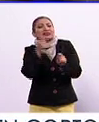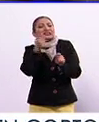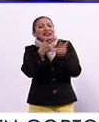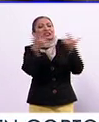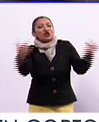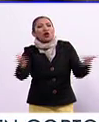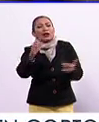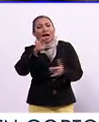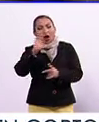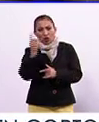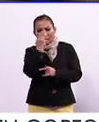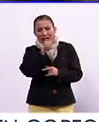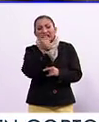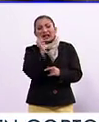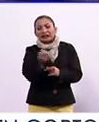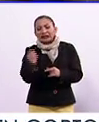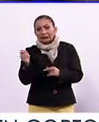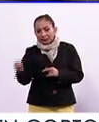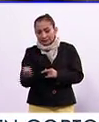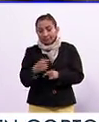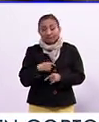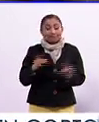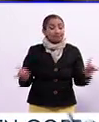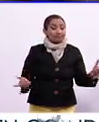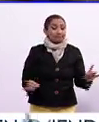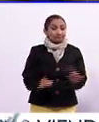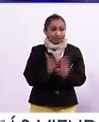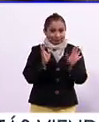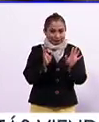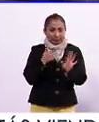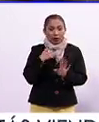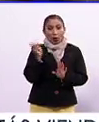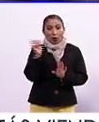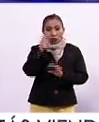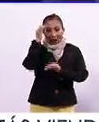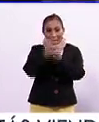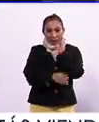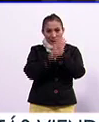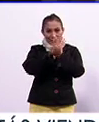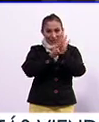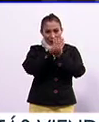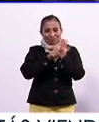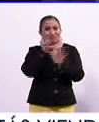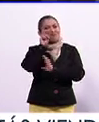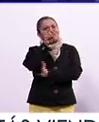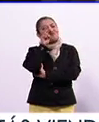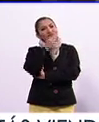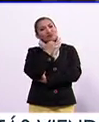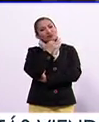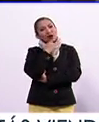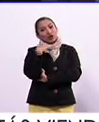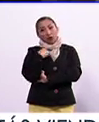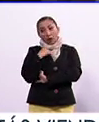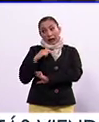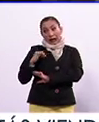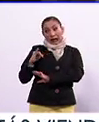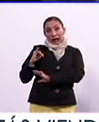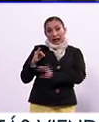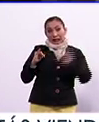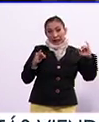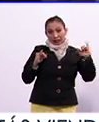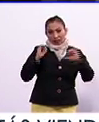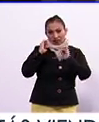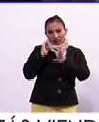de dar una idea de todo eso, ¿no? El caso es que cuando termina el video, tenía yo a mi izquierda